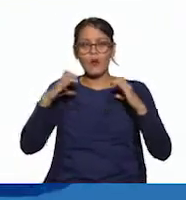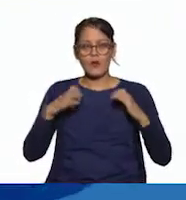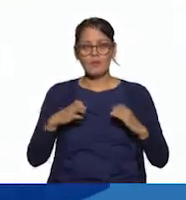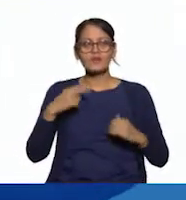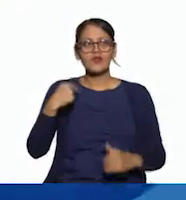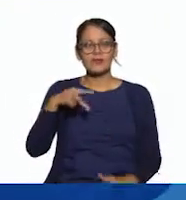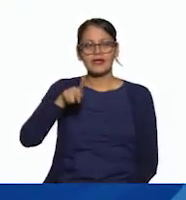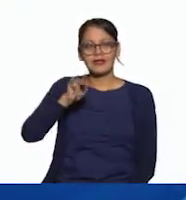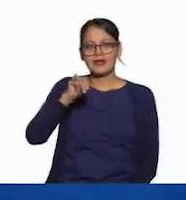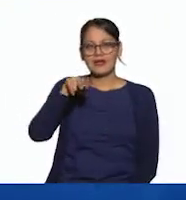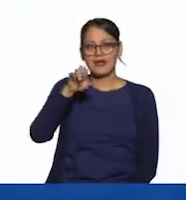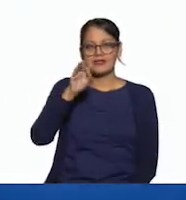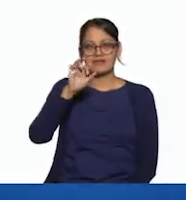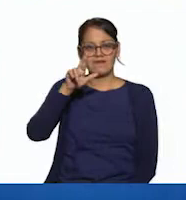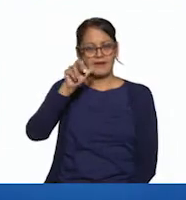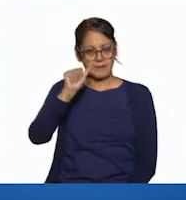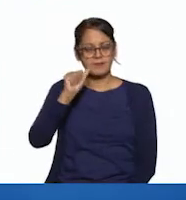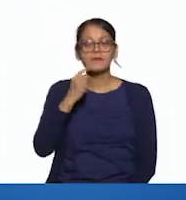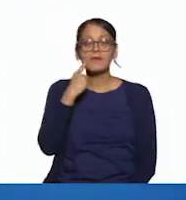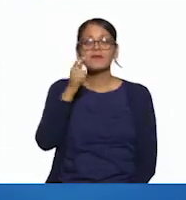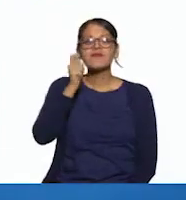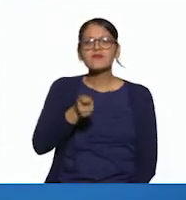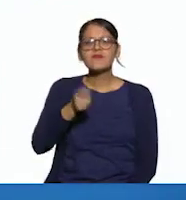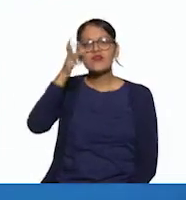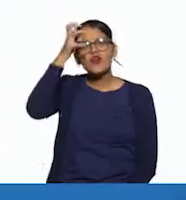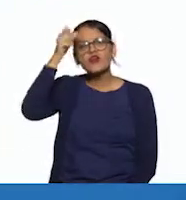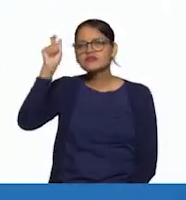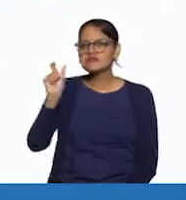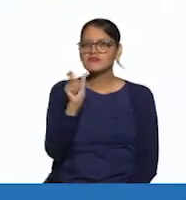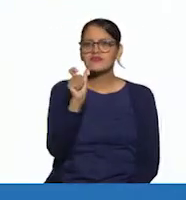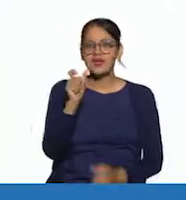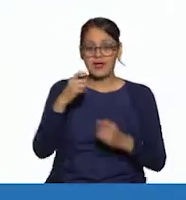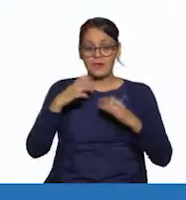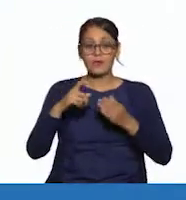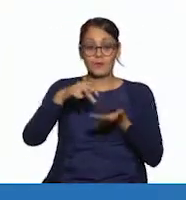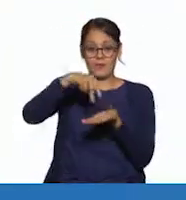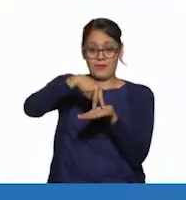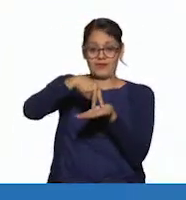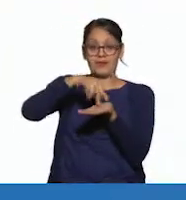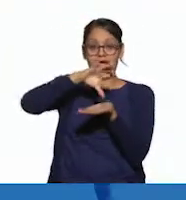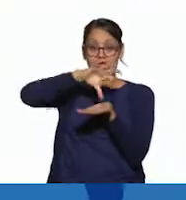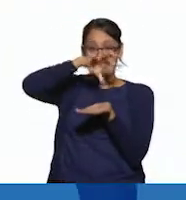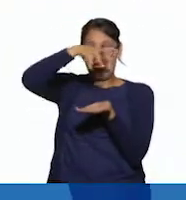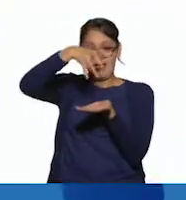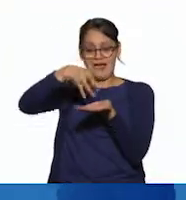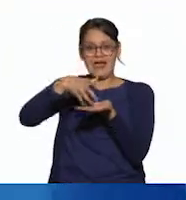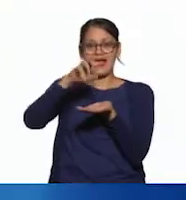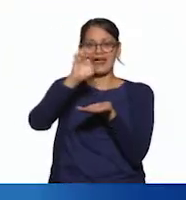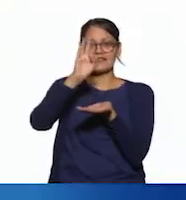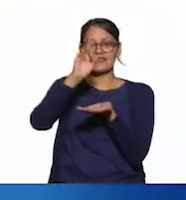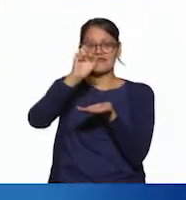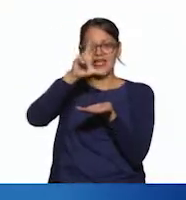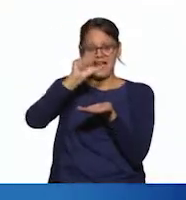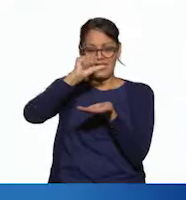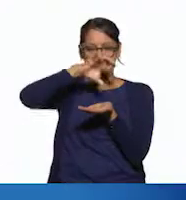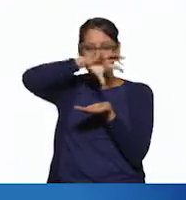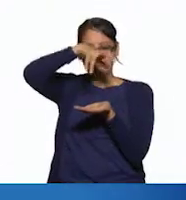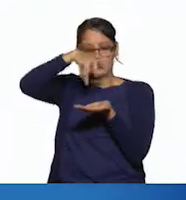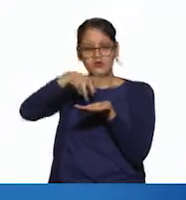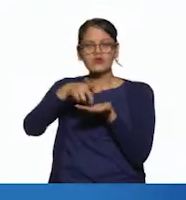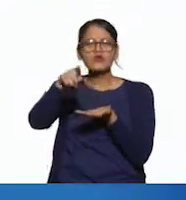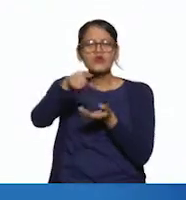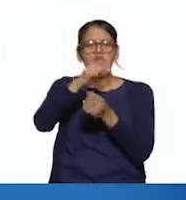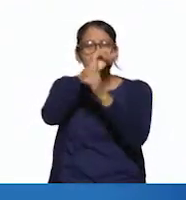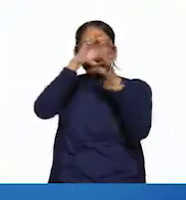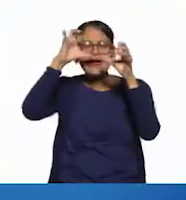o kinesfera. Este concepto hace referencia a una esfera dentro de la cual puedes moverte. Imagina una burbuja que solo